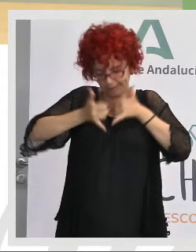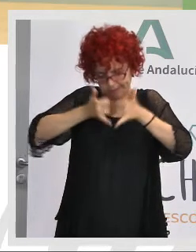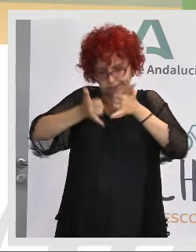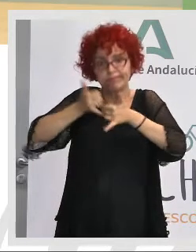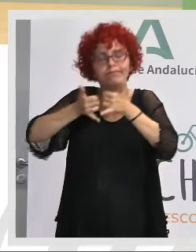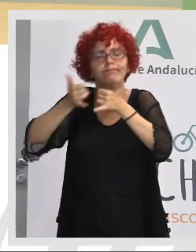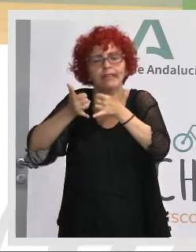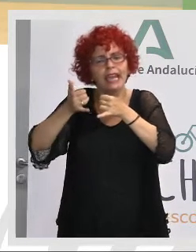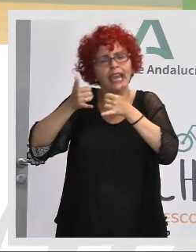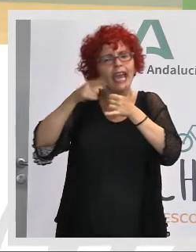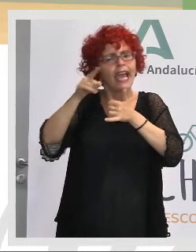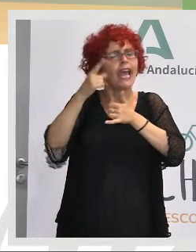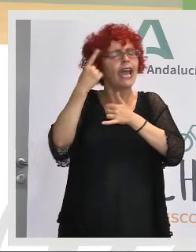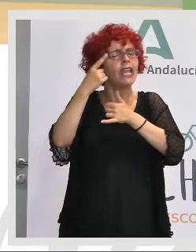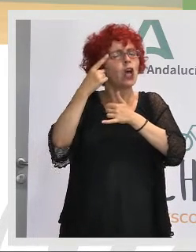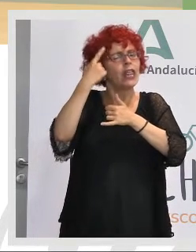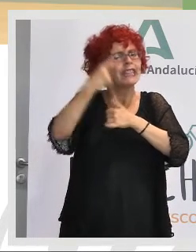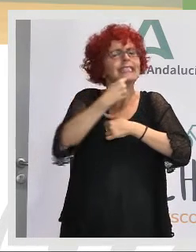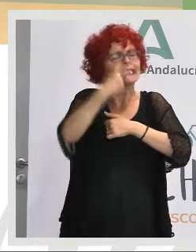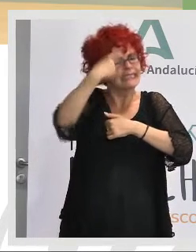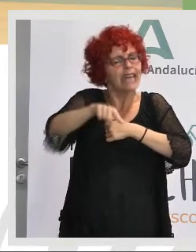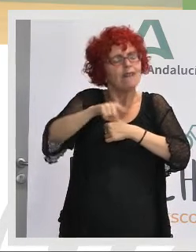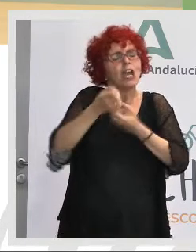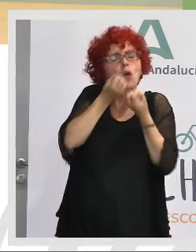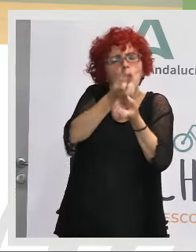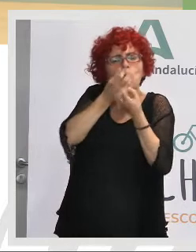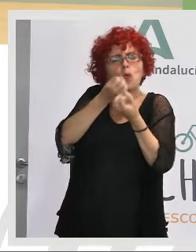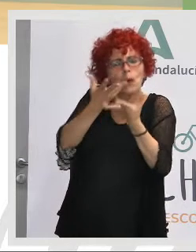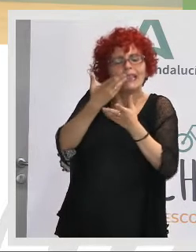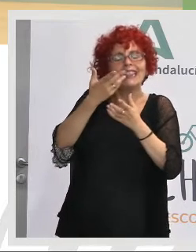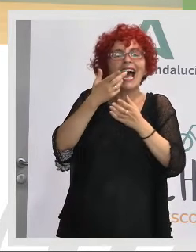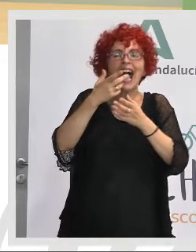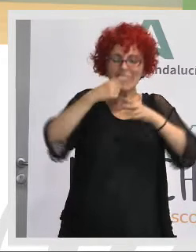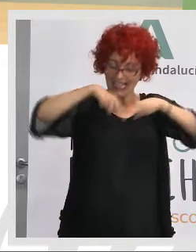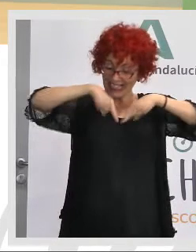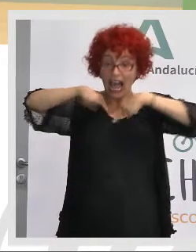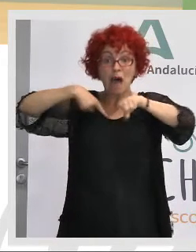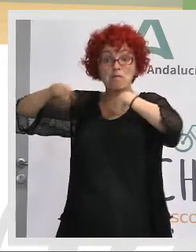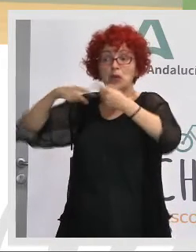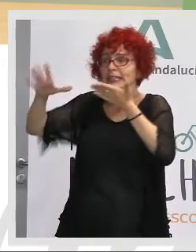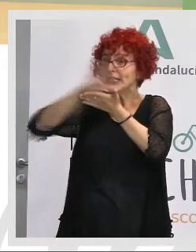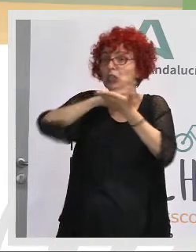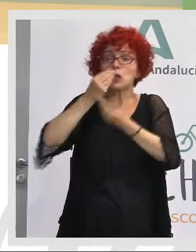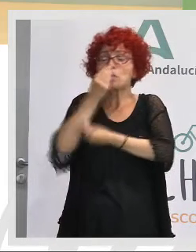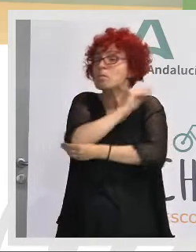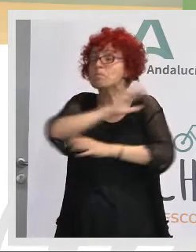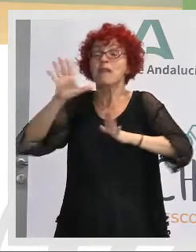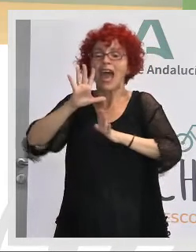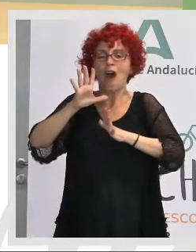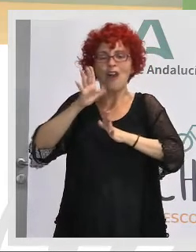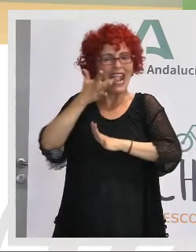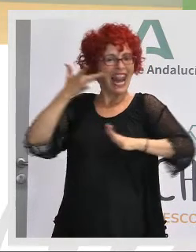son más sostenibles y motivan al resto de sus compañeros para asistir andando, en patinete o también